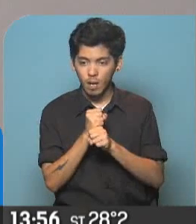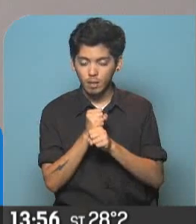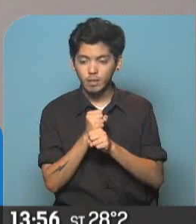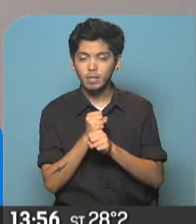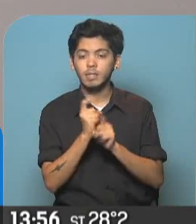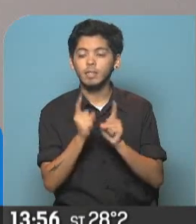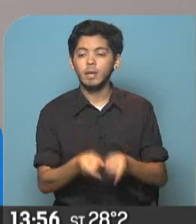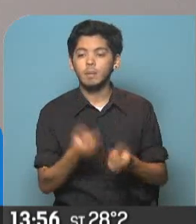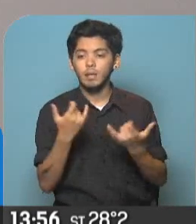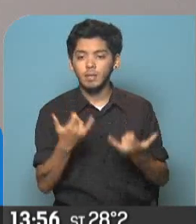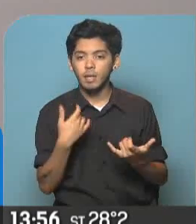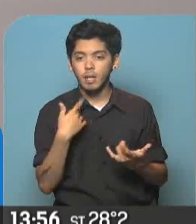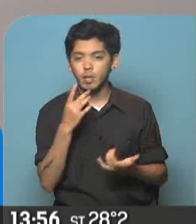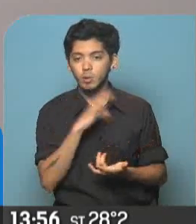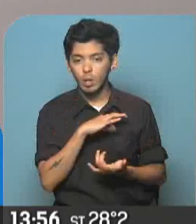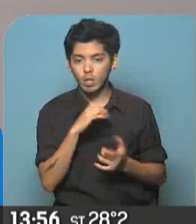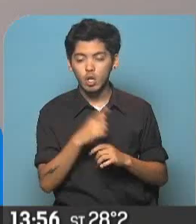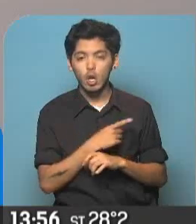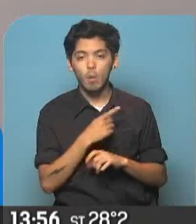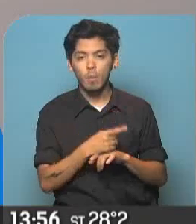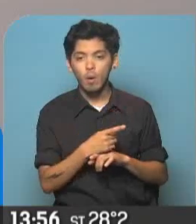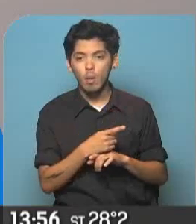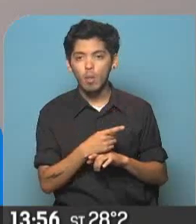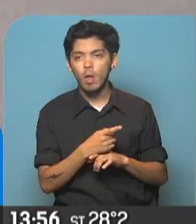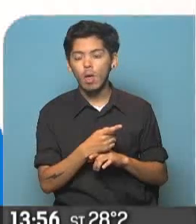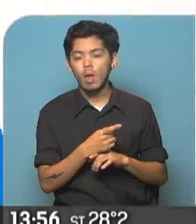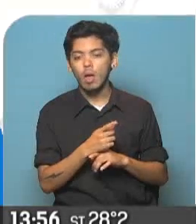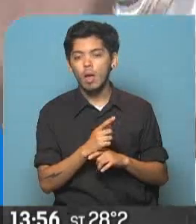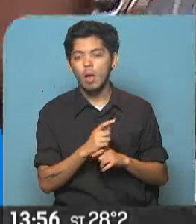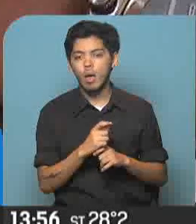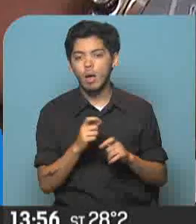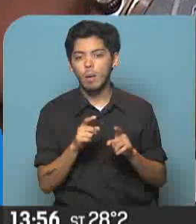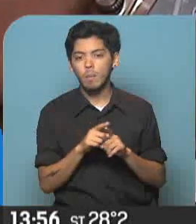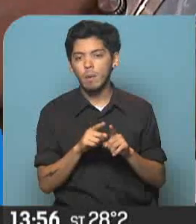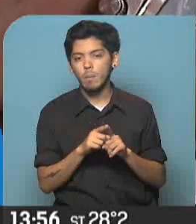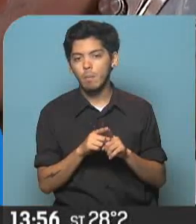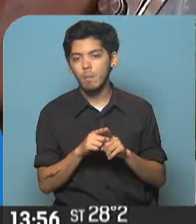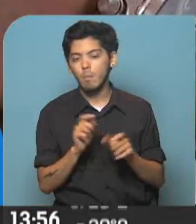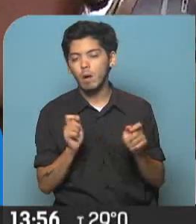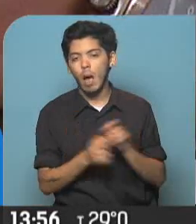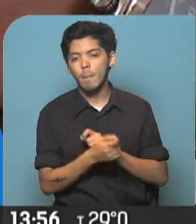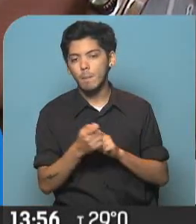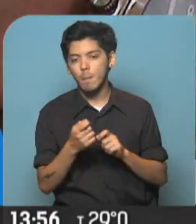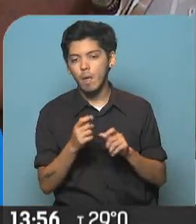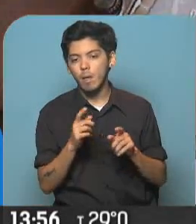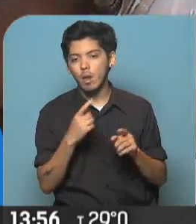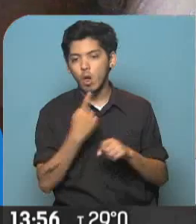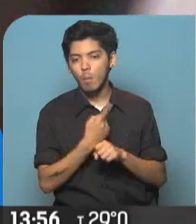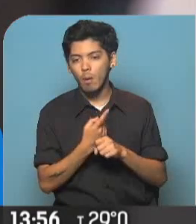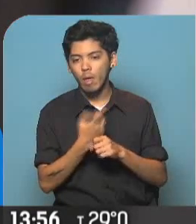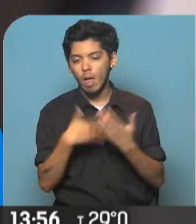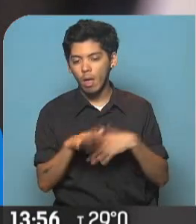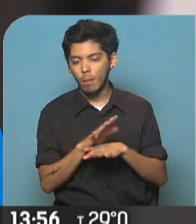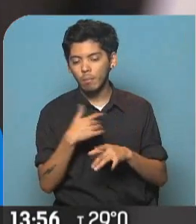recibir su peculio y no puede justificarse con que no le mandaron el dinero. Desde la Procuración Penitenciaria constataron